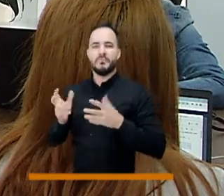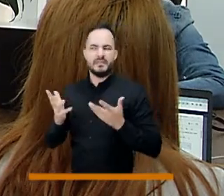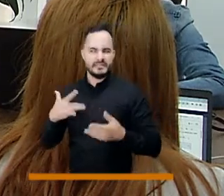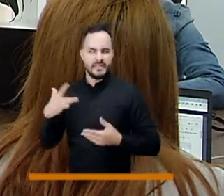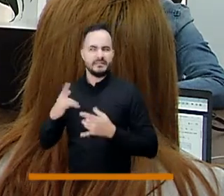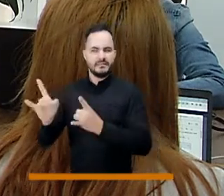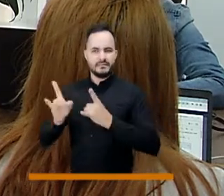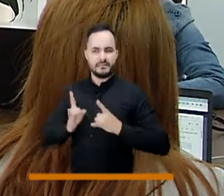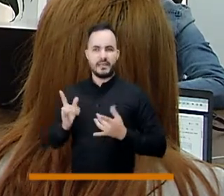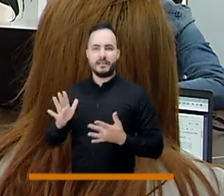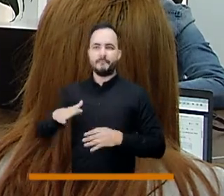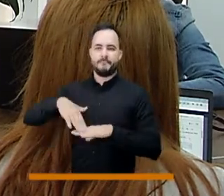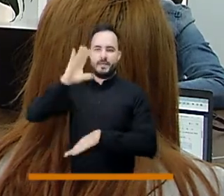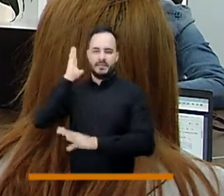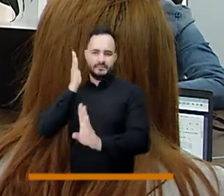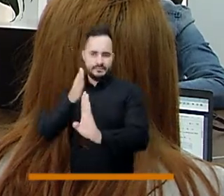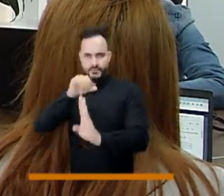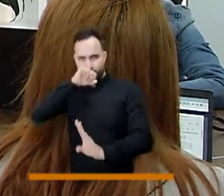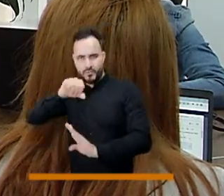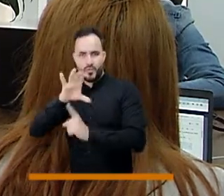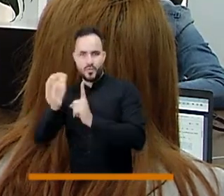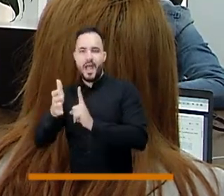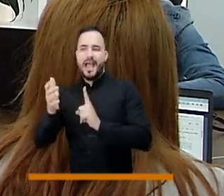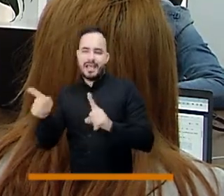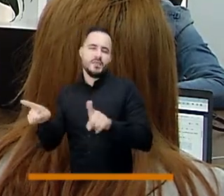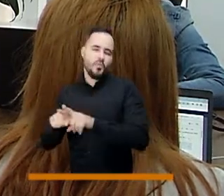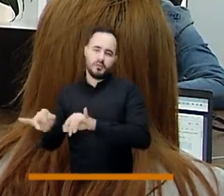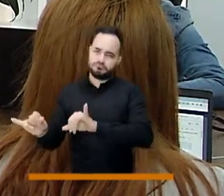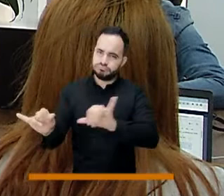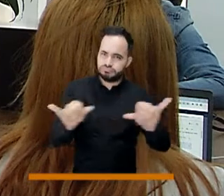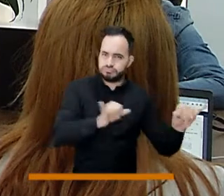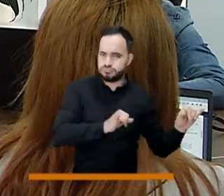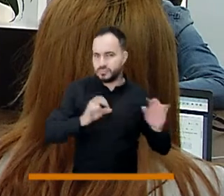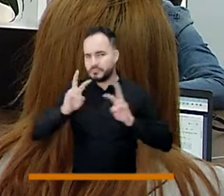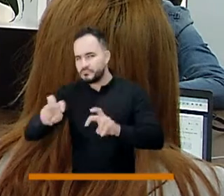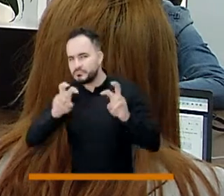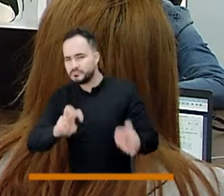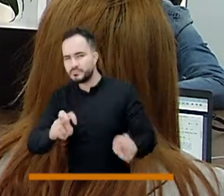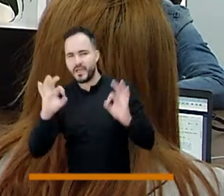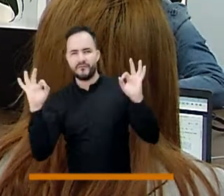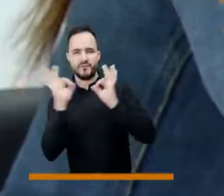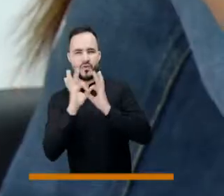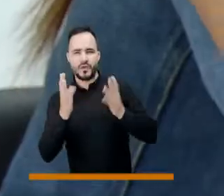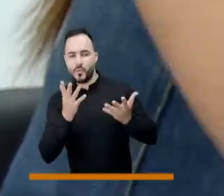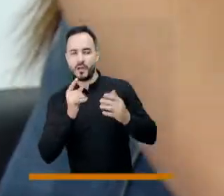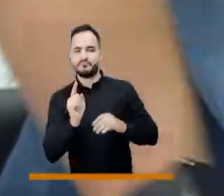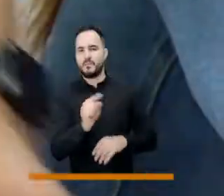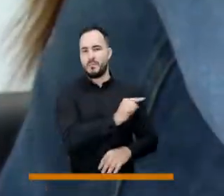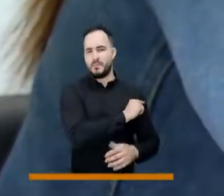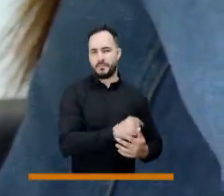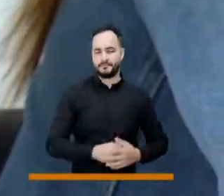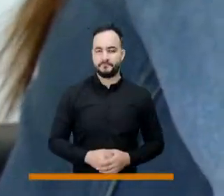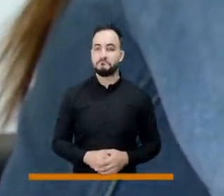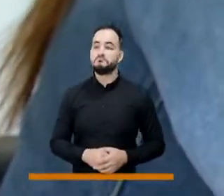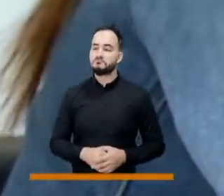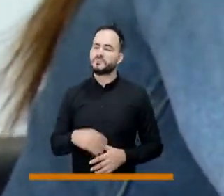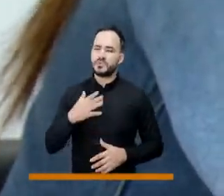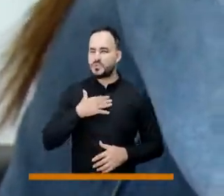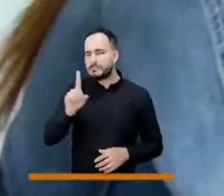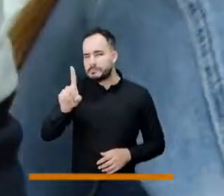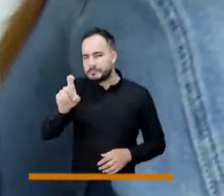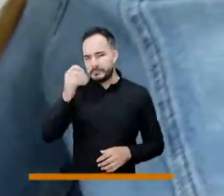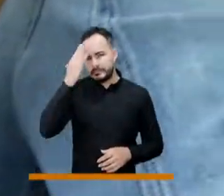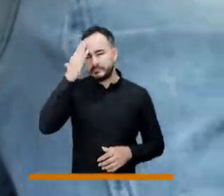percepción y por el conocimiento que tenemos, acá hay una vocación cultural. Oiga, qué maravilla.